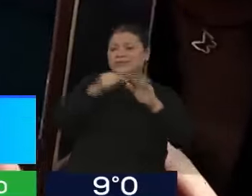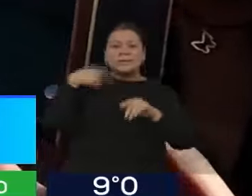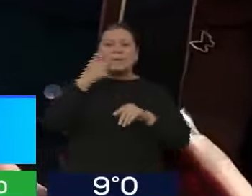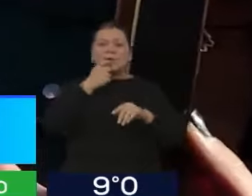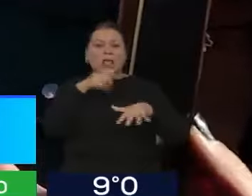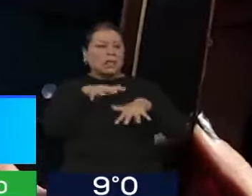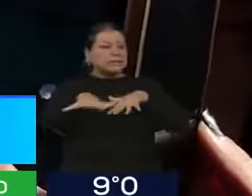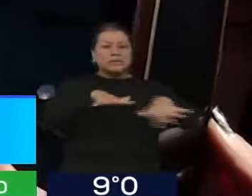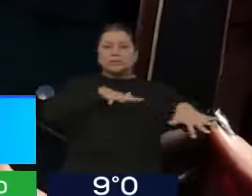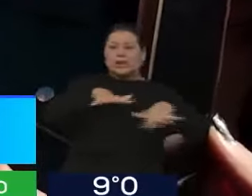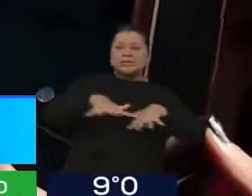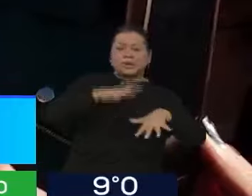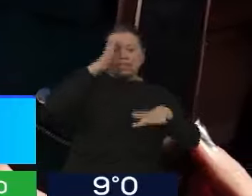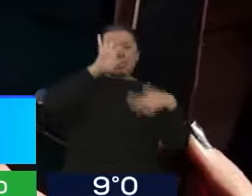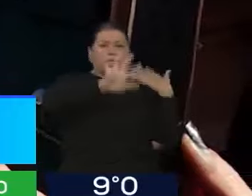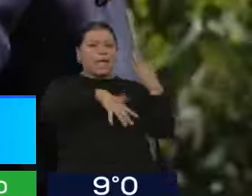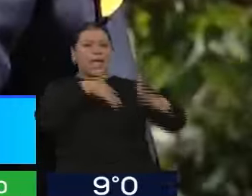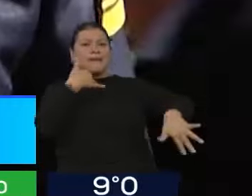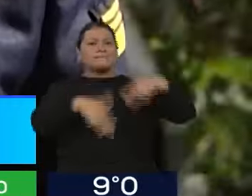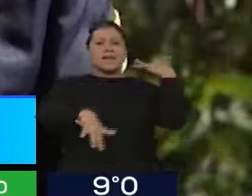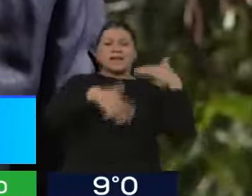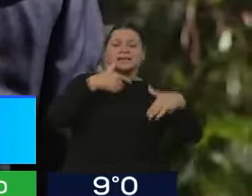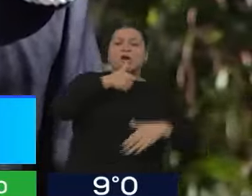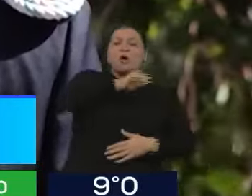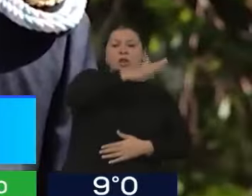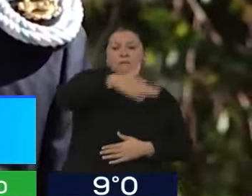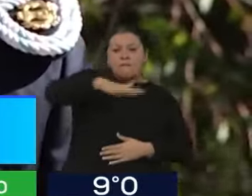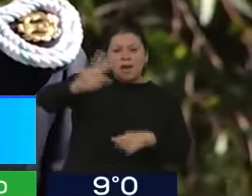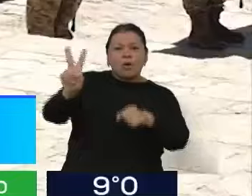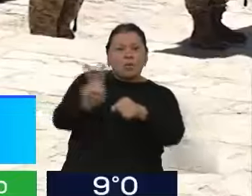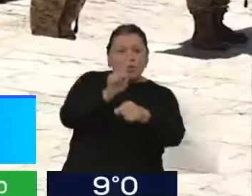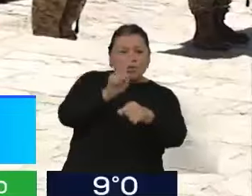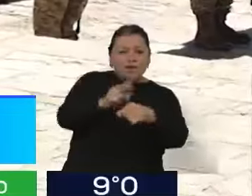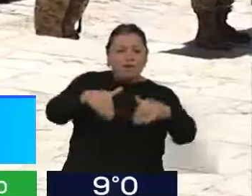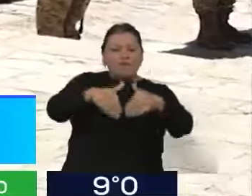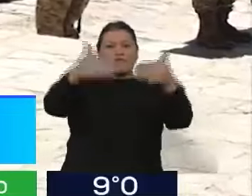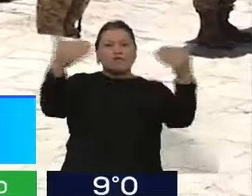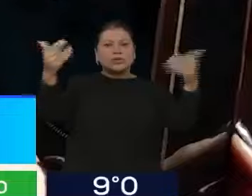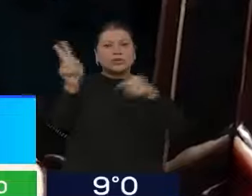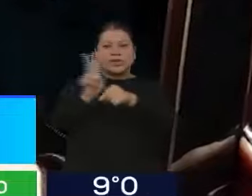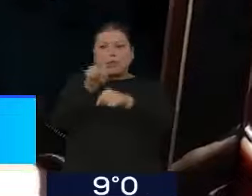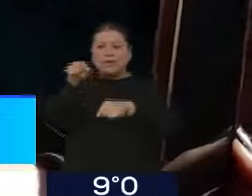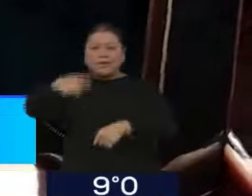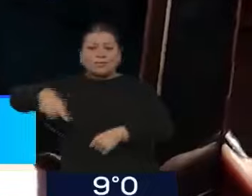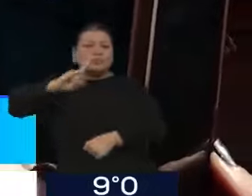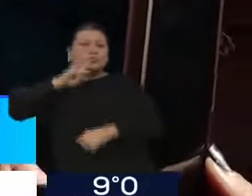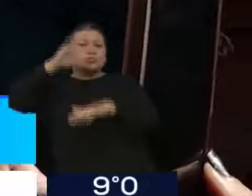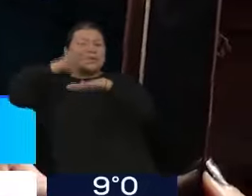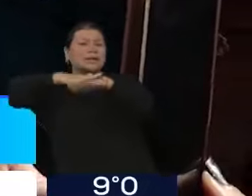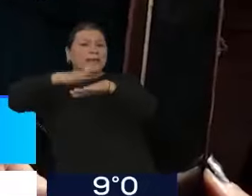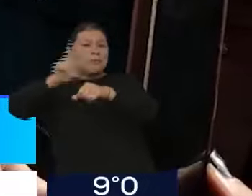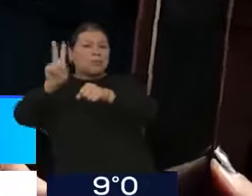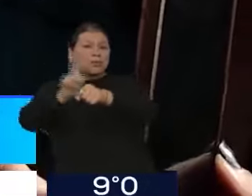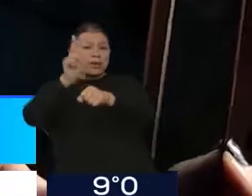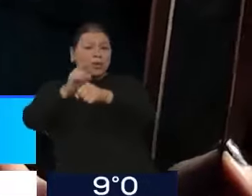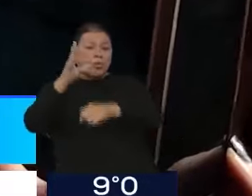cuando hay una emergencia, cuando hay que custodiar el mar argentino, cuando hay que custodiar las fronteras, hicimos la compra más importante de los últimos 40